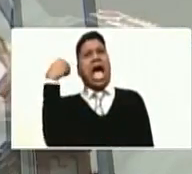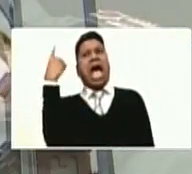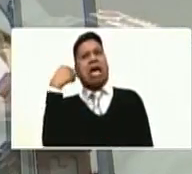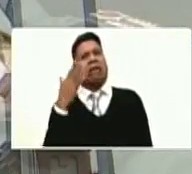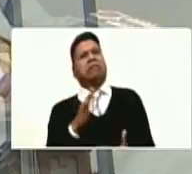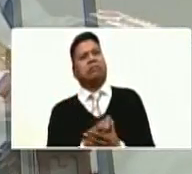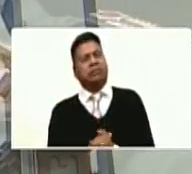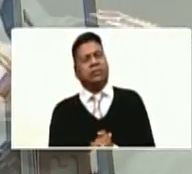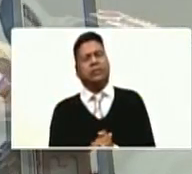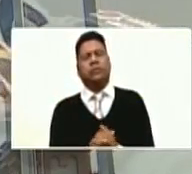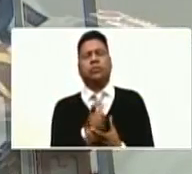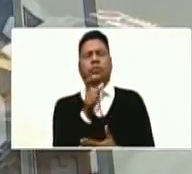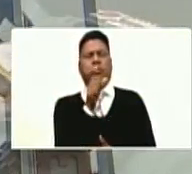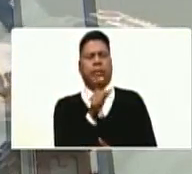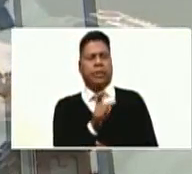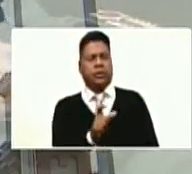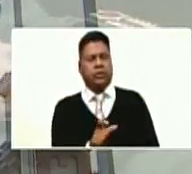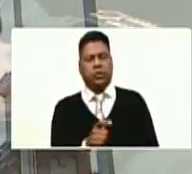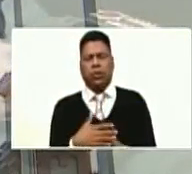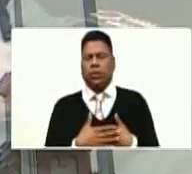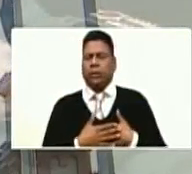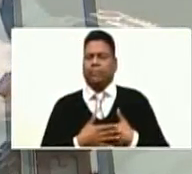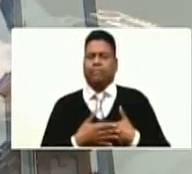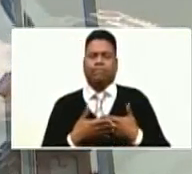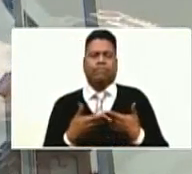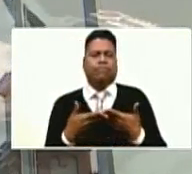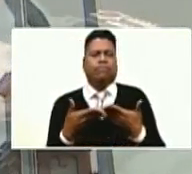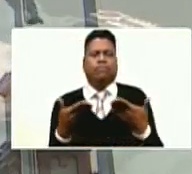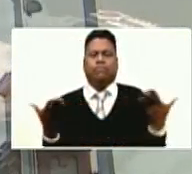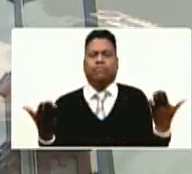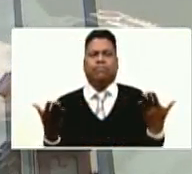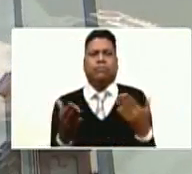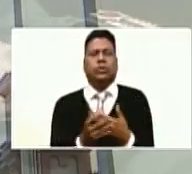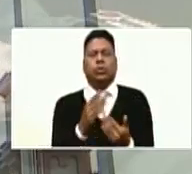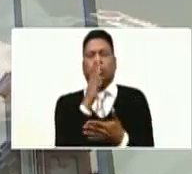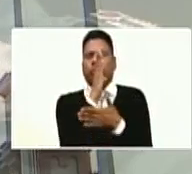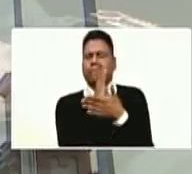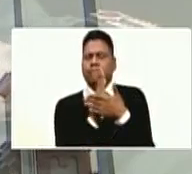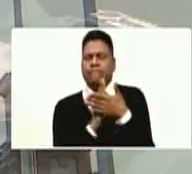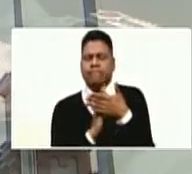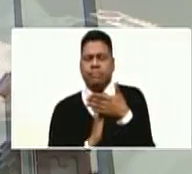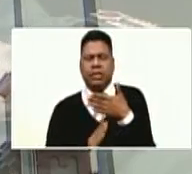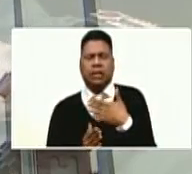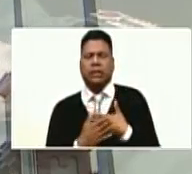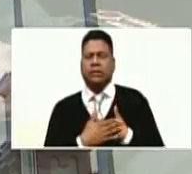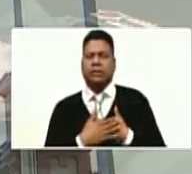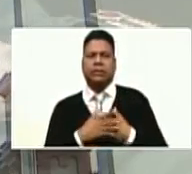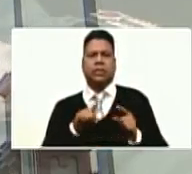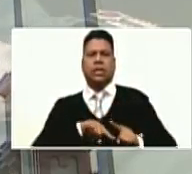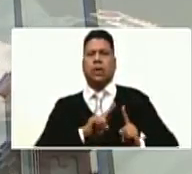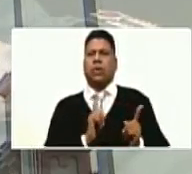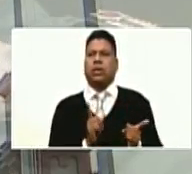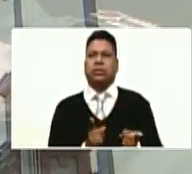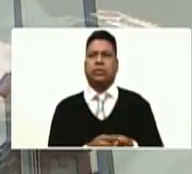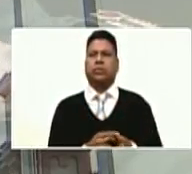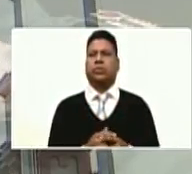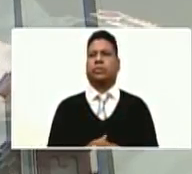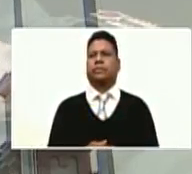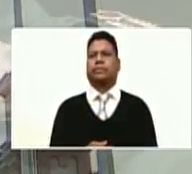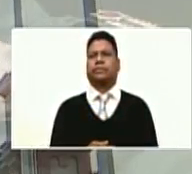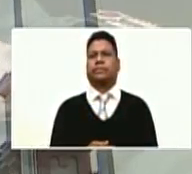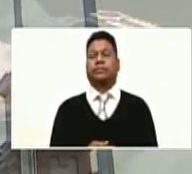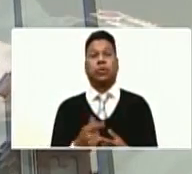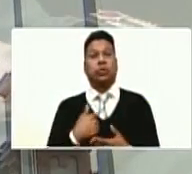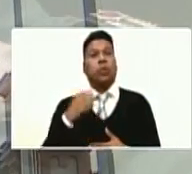ha sido una persona infatigable, una persona sobre todo muy humilde y decorosa. Y creo que el presidente